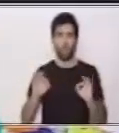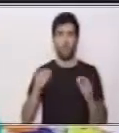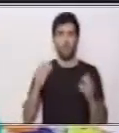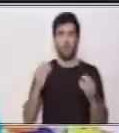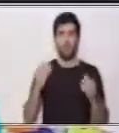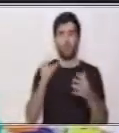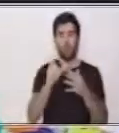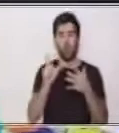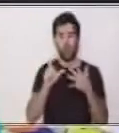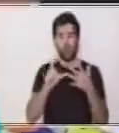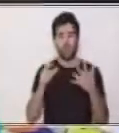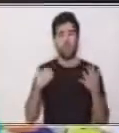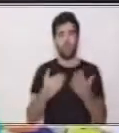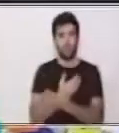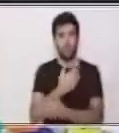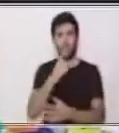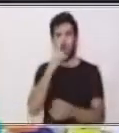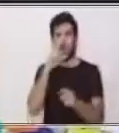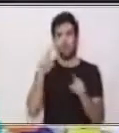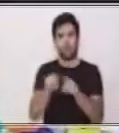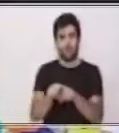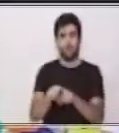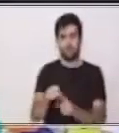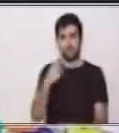nuevas. Dentro